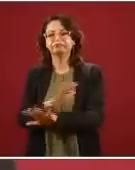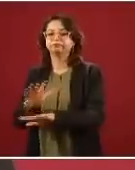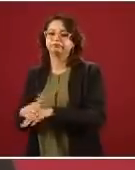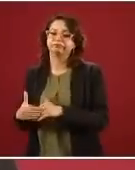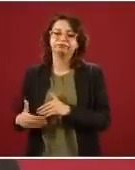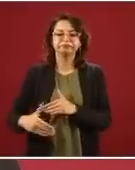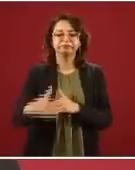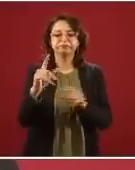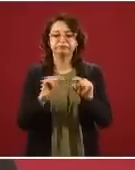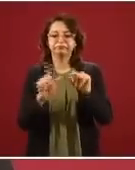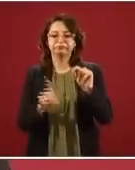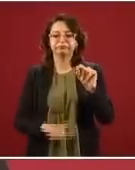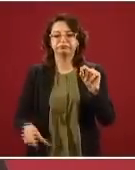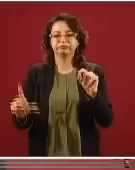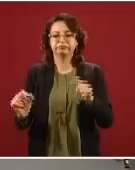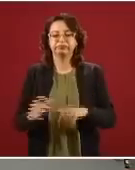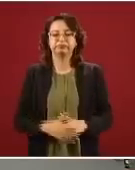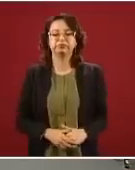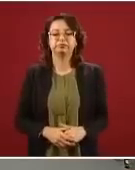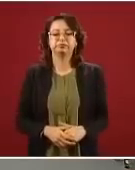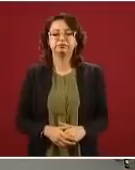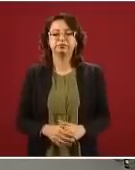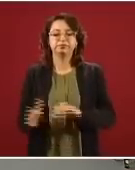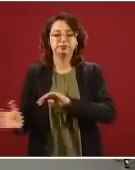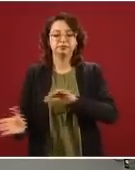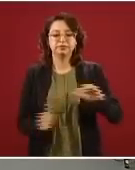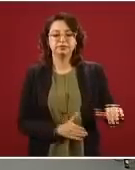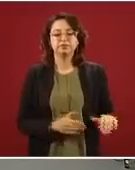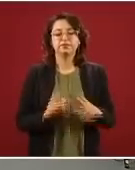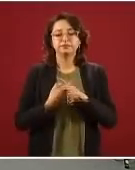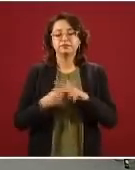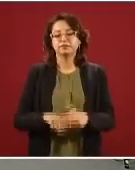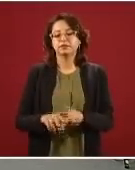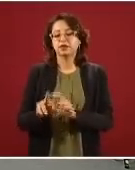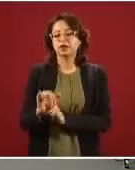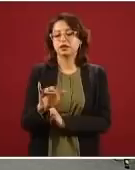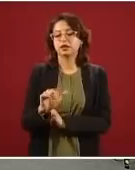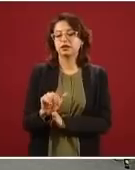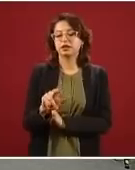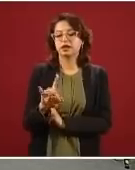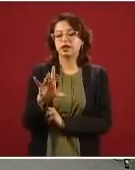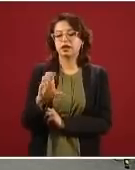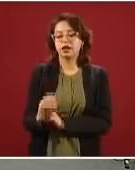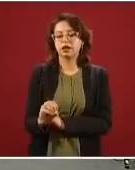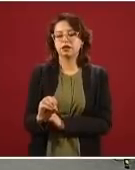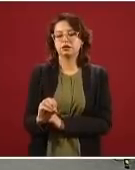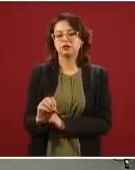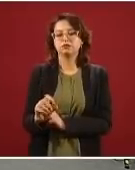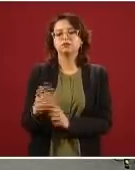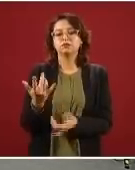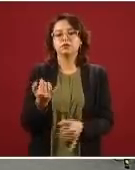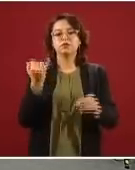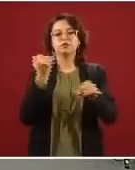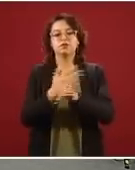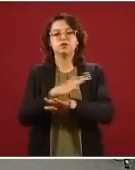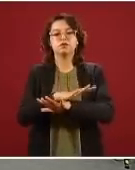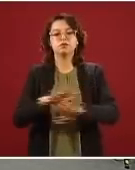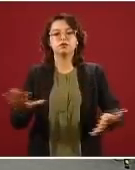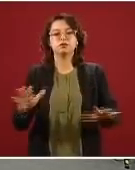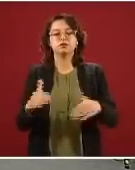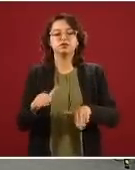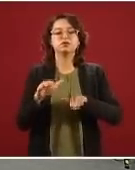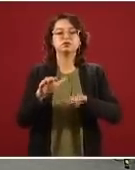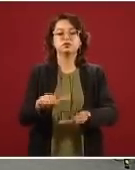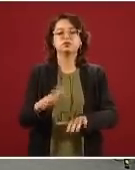el país. Entonces, empezamos con Ricardo Sheffield para que nos informe de cómo están los precios de